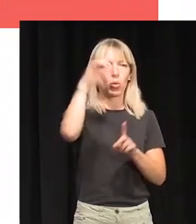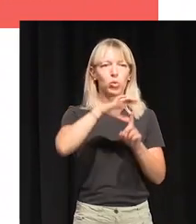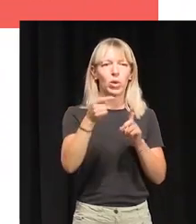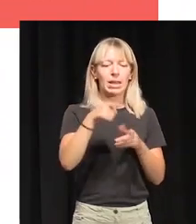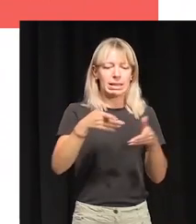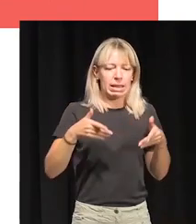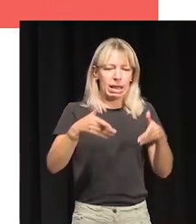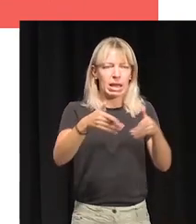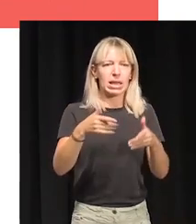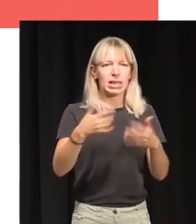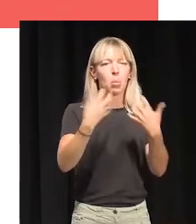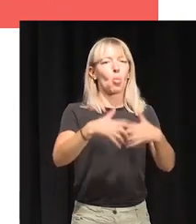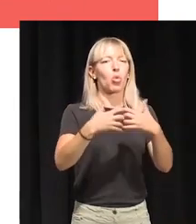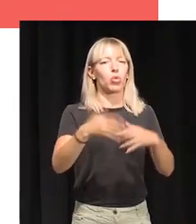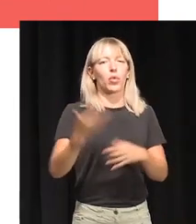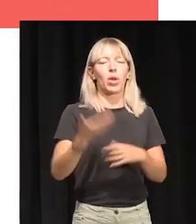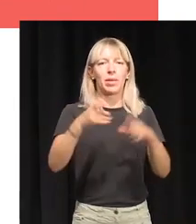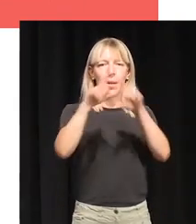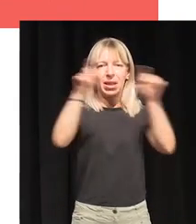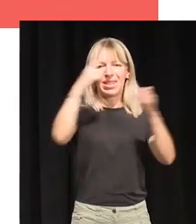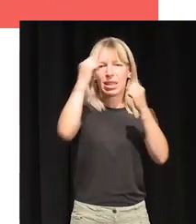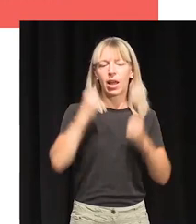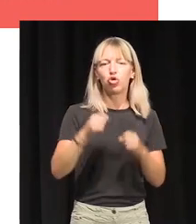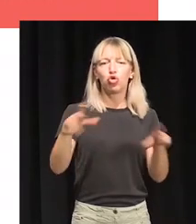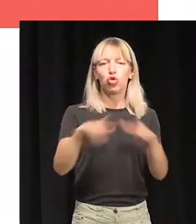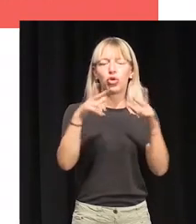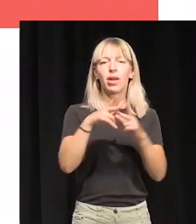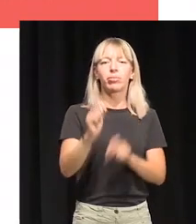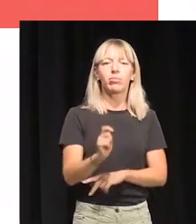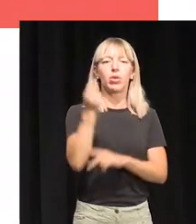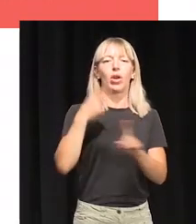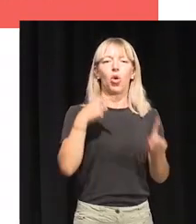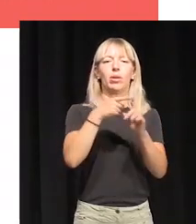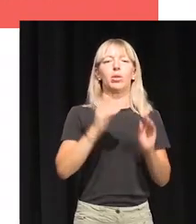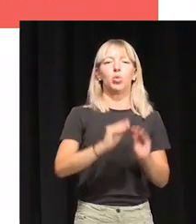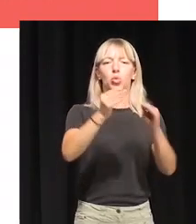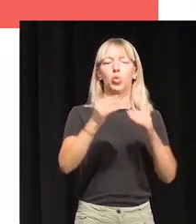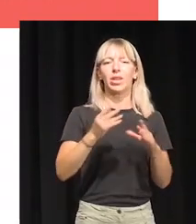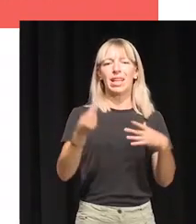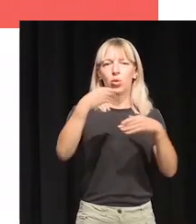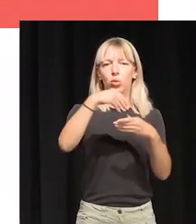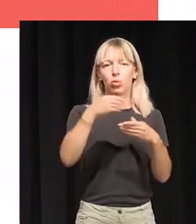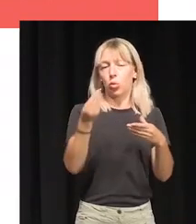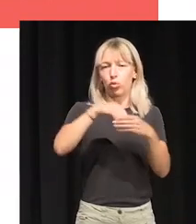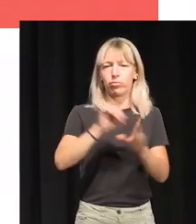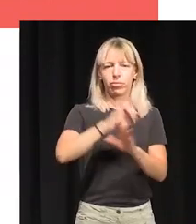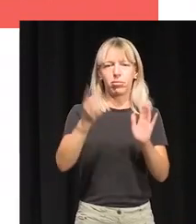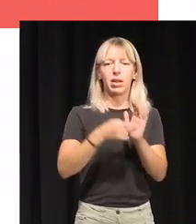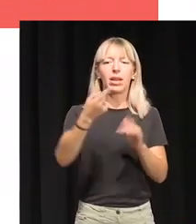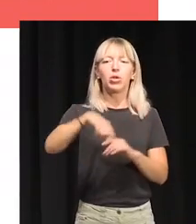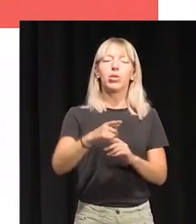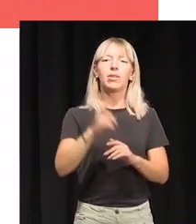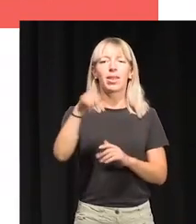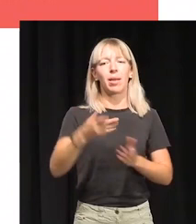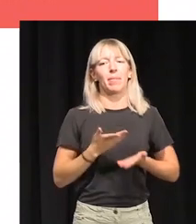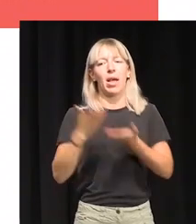ese canal, ese motor fundamental para las entidades sociales para lograr sus fines de plena inclusión. Y bueno, pues tendemos una mano a